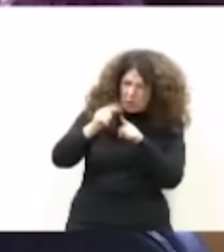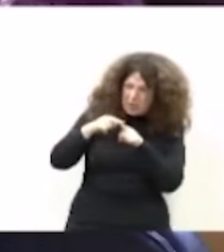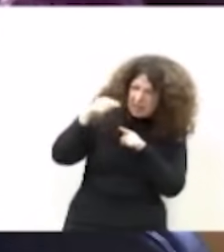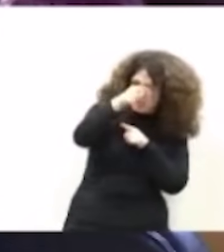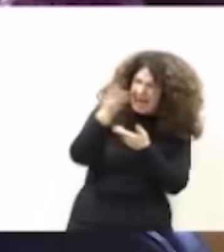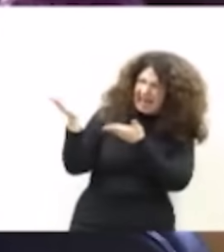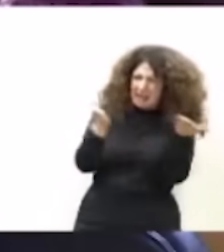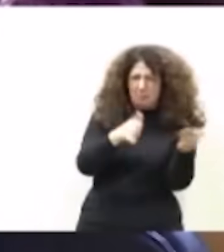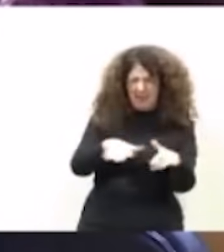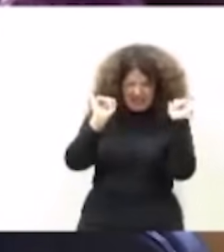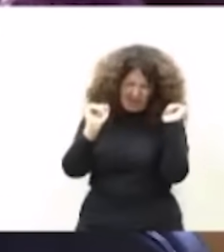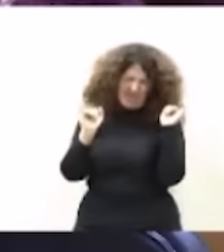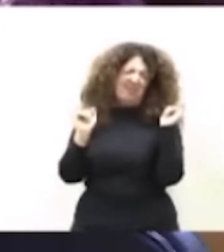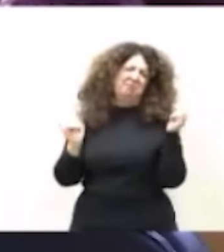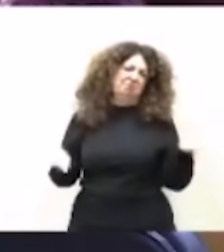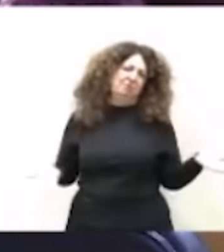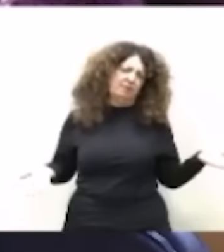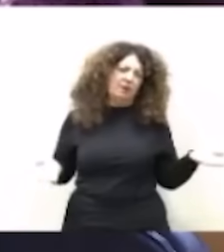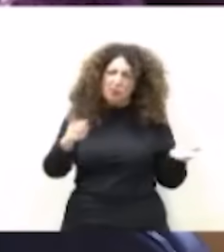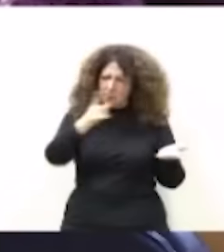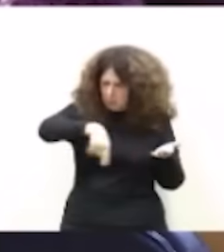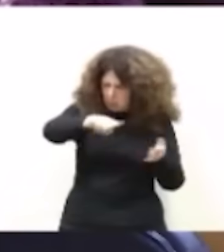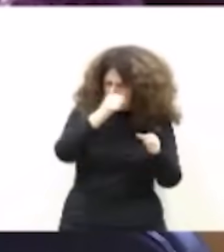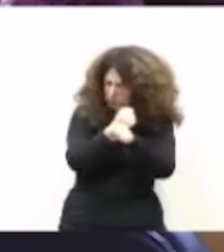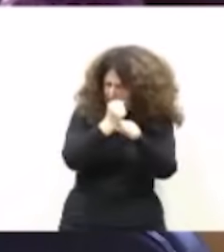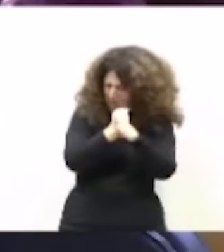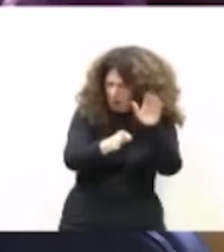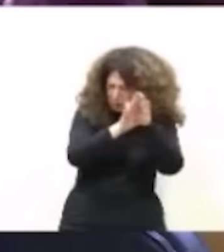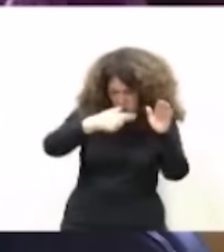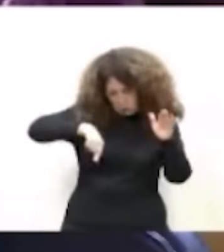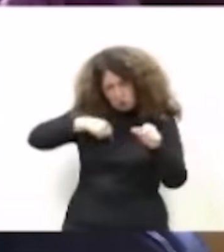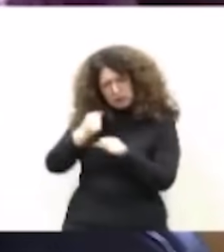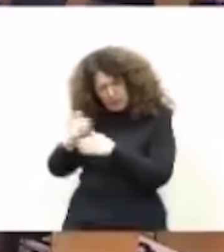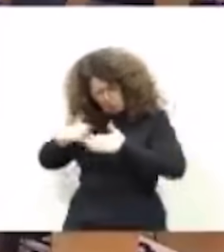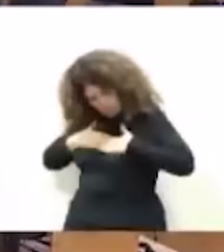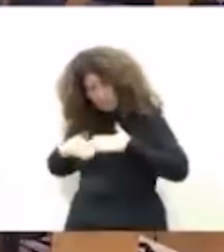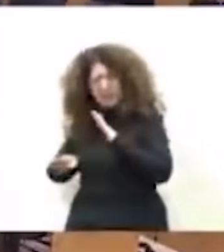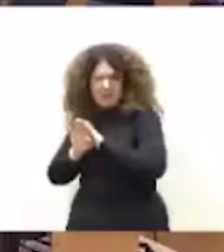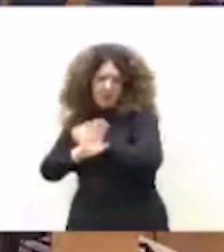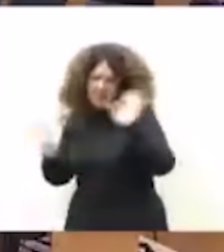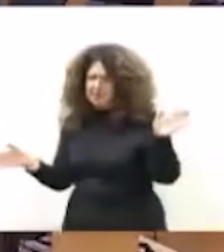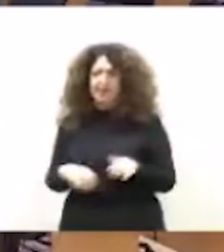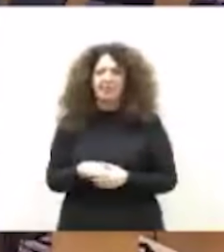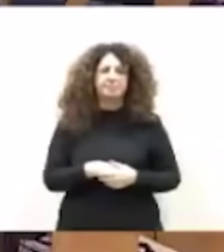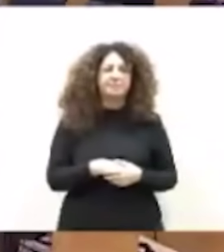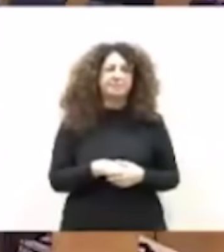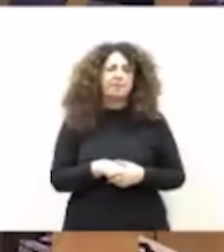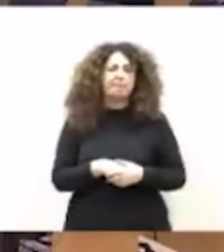Hagan ustedes su trabajo, que ya nos encargamos nosotros del nuestro. Muchas gracias. Gracias.